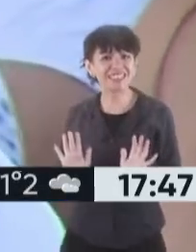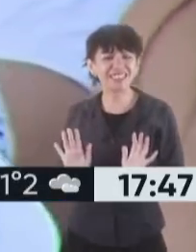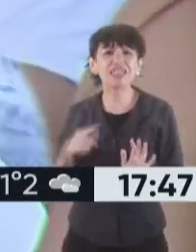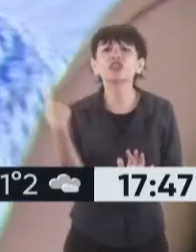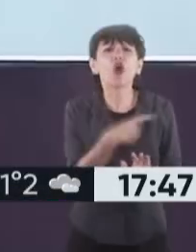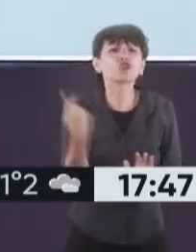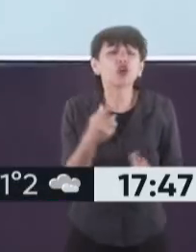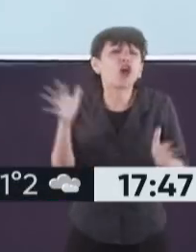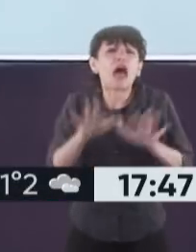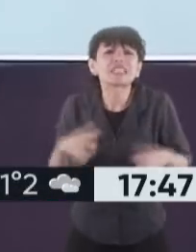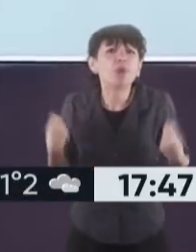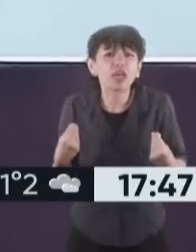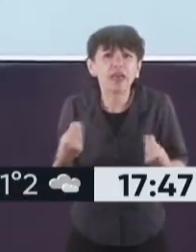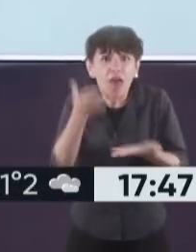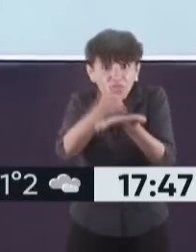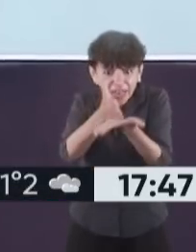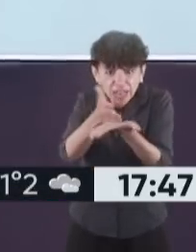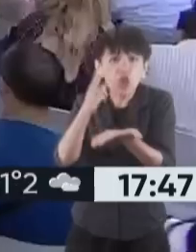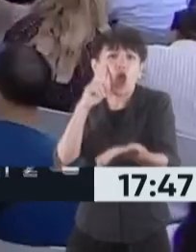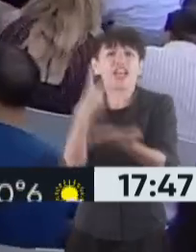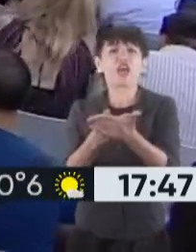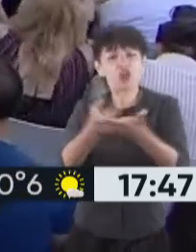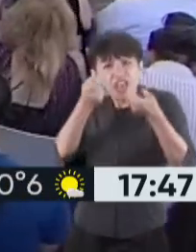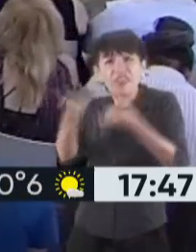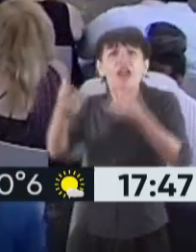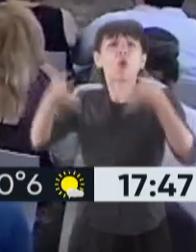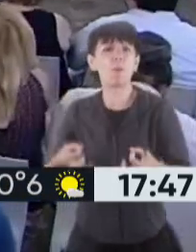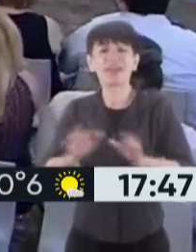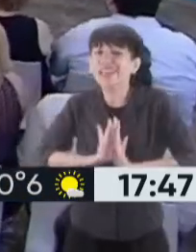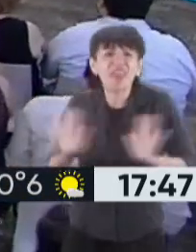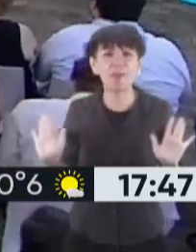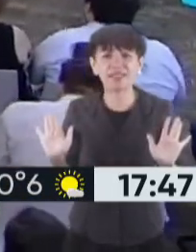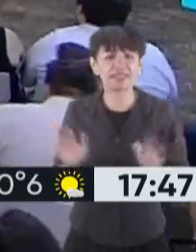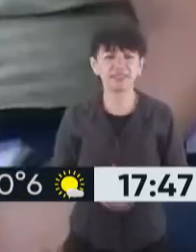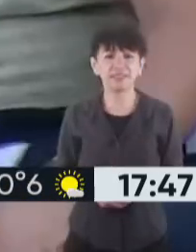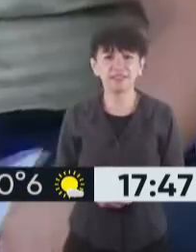hacemos nosotros es reconocer el derecho. Es eso, es eso.